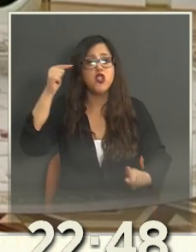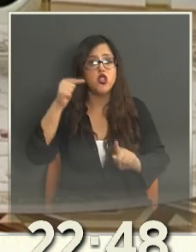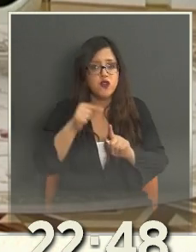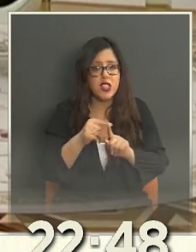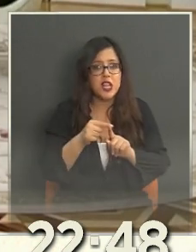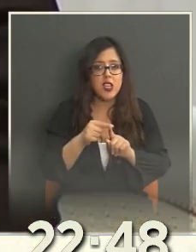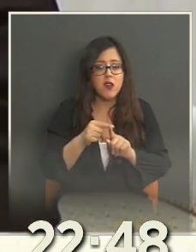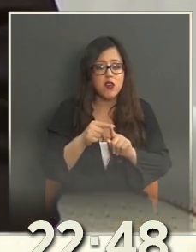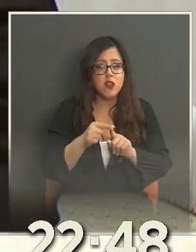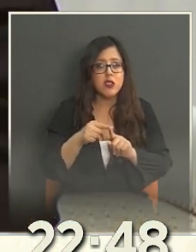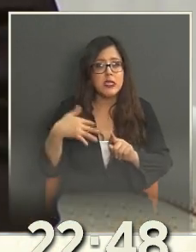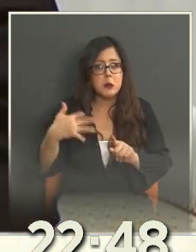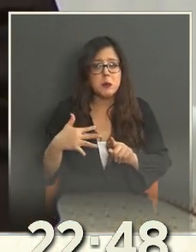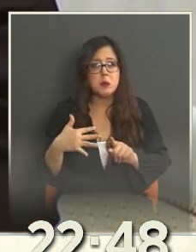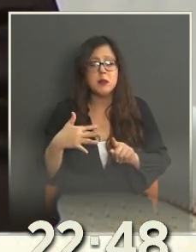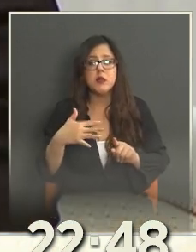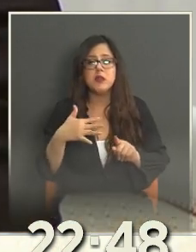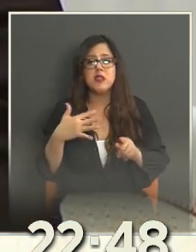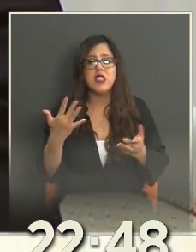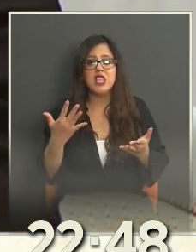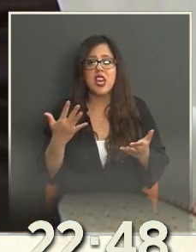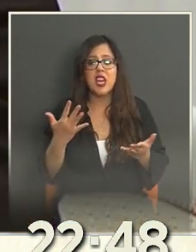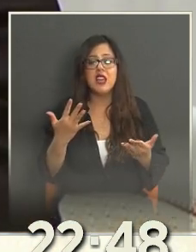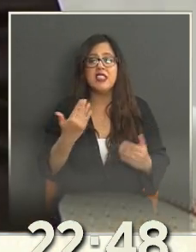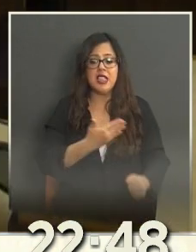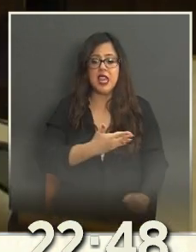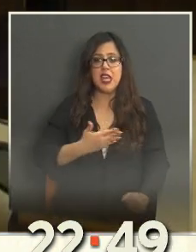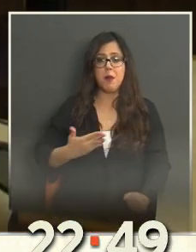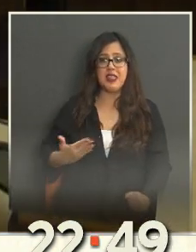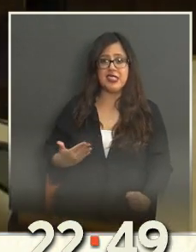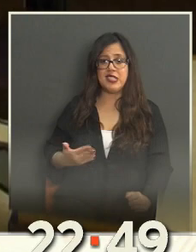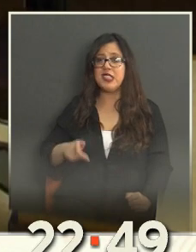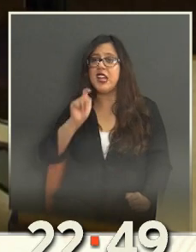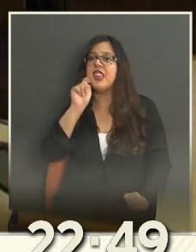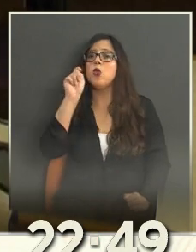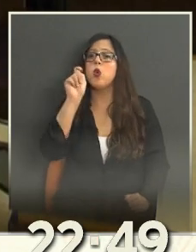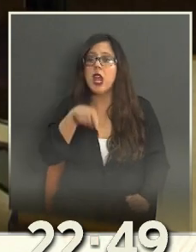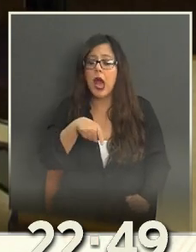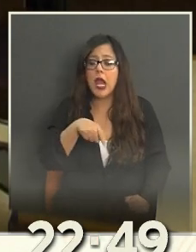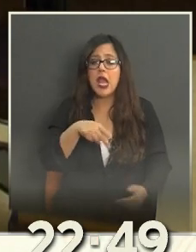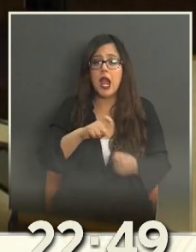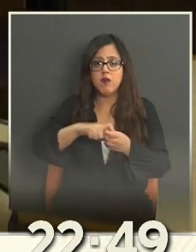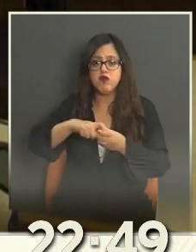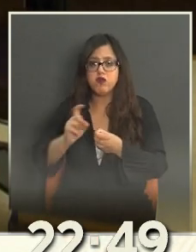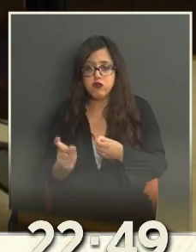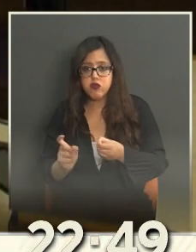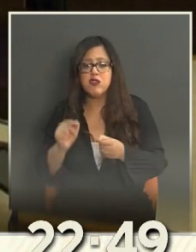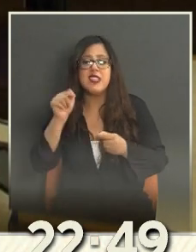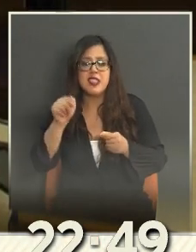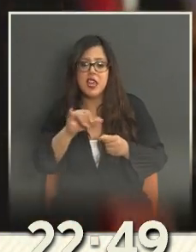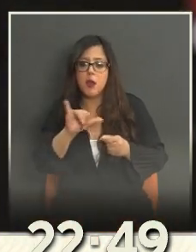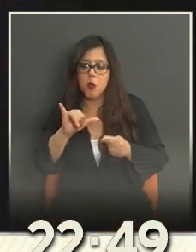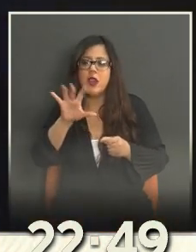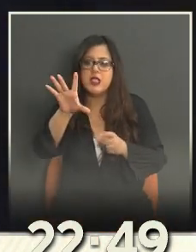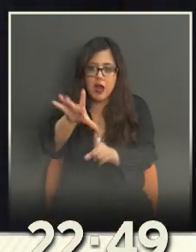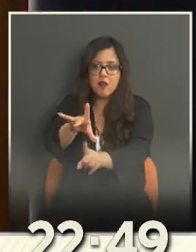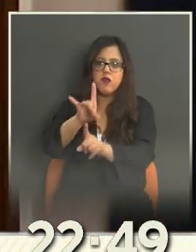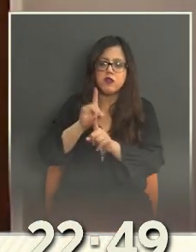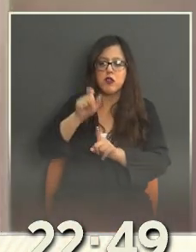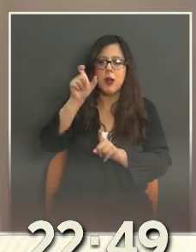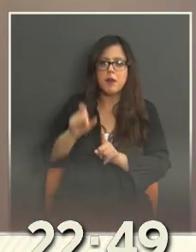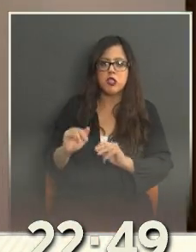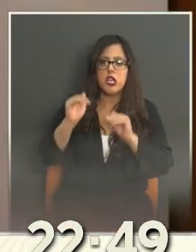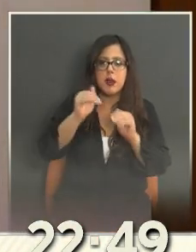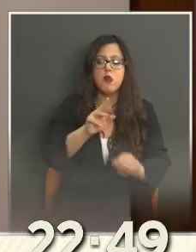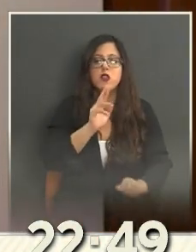básico de sacar hacia el destino y colocar un líder prorruso no lo resultó por lo tanto lo que hace es escalar el conflicto híbrido y